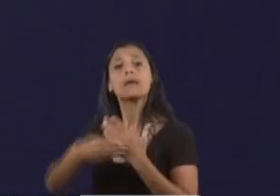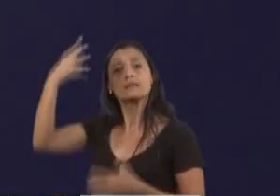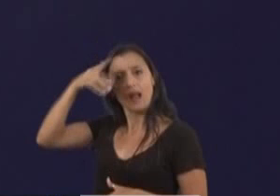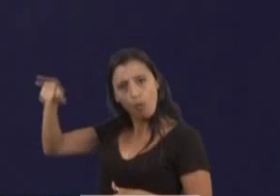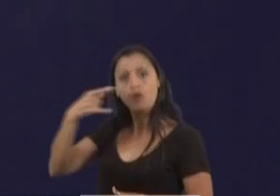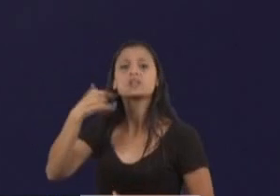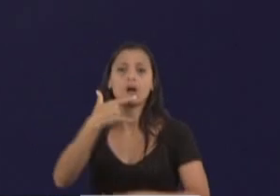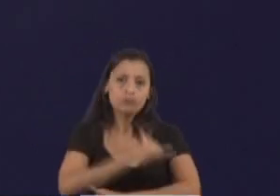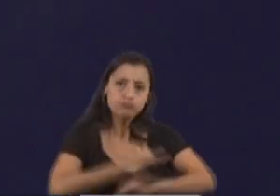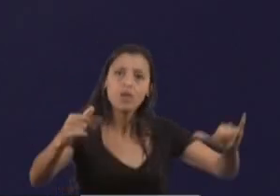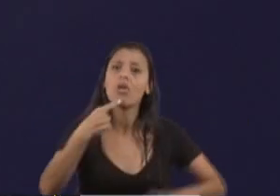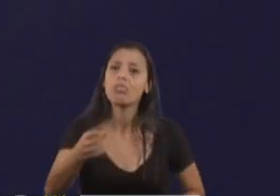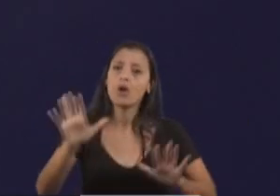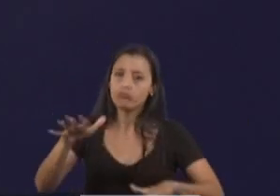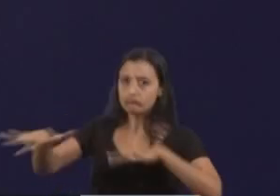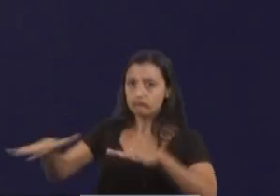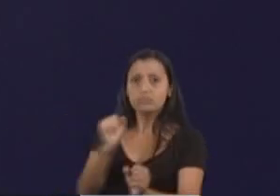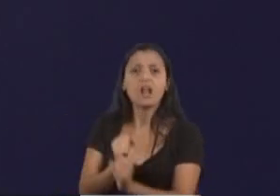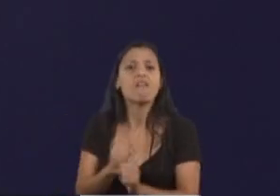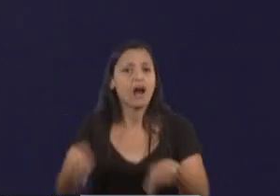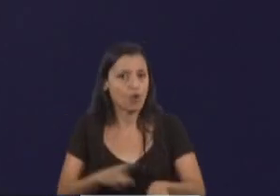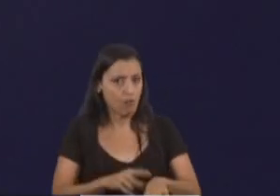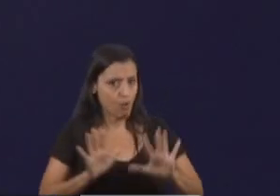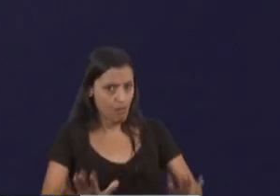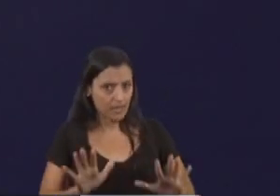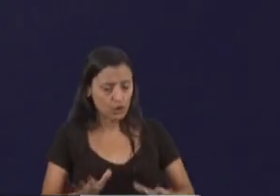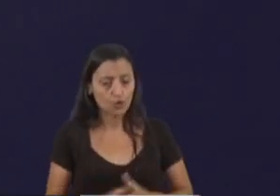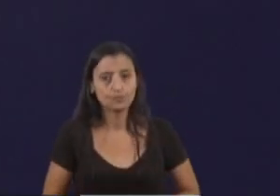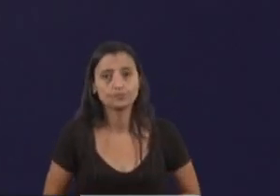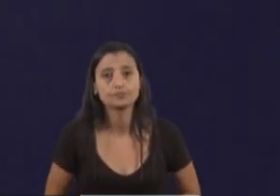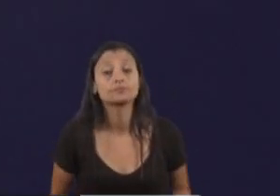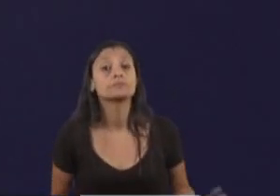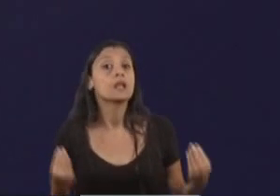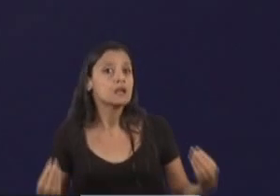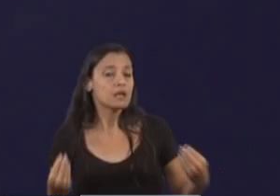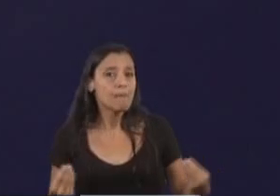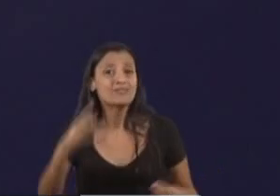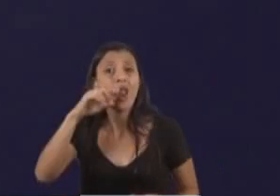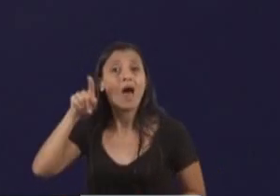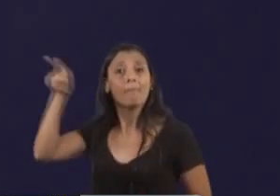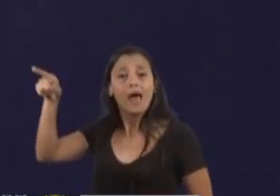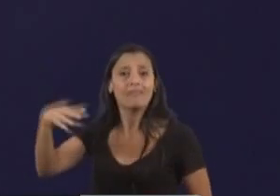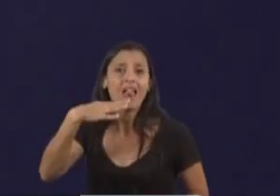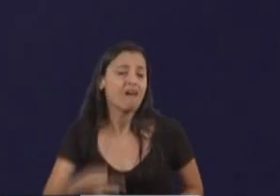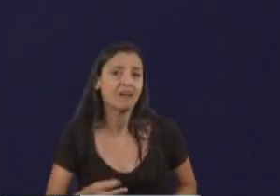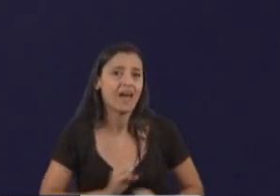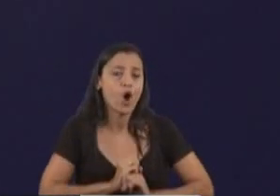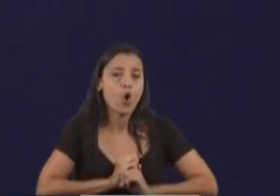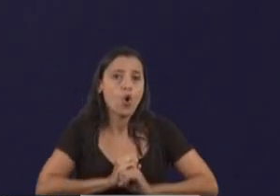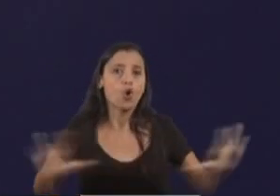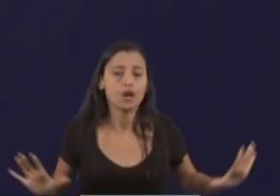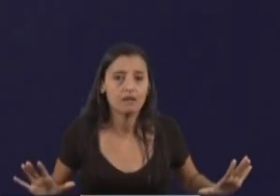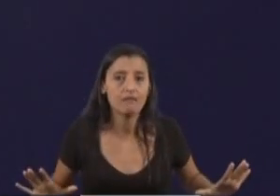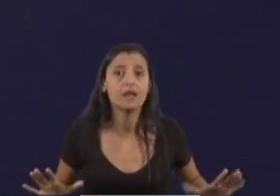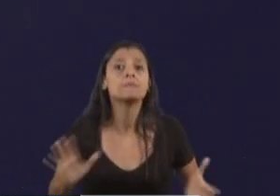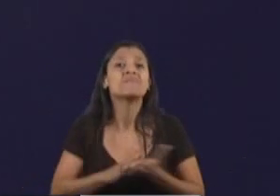ha dicho, y efectivamente es algo en lo que vamos a trabajar. Lo que pasó en La Plata es una aberración más